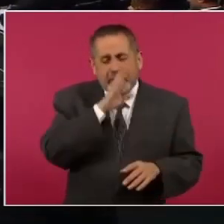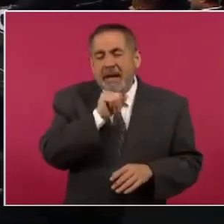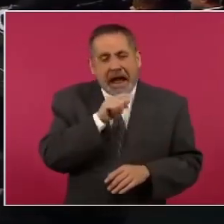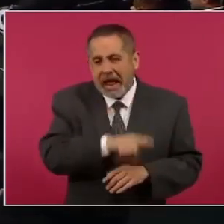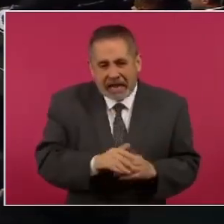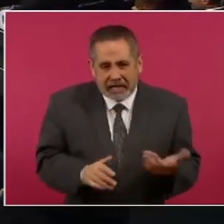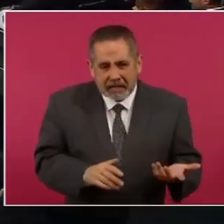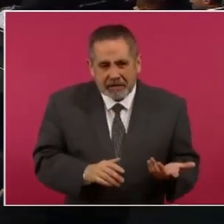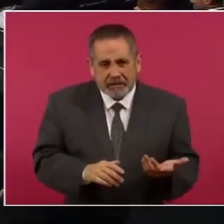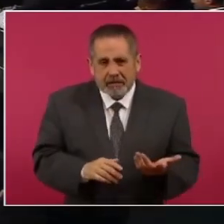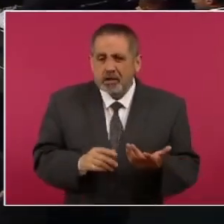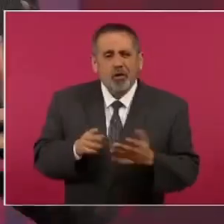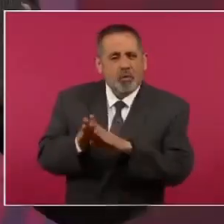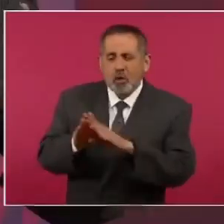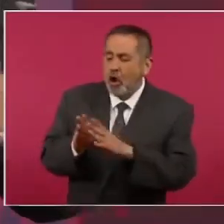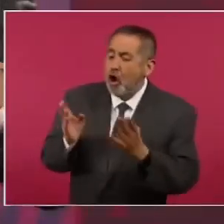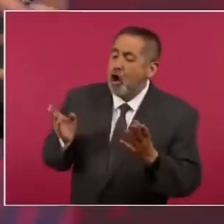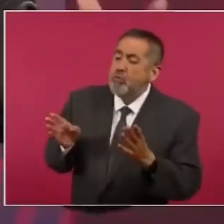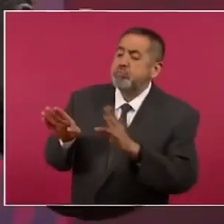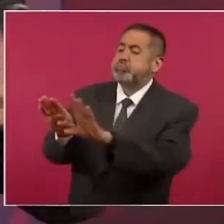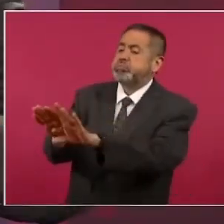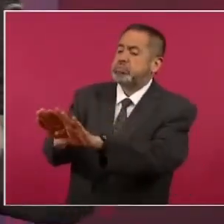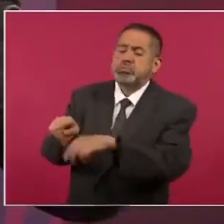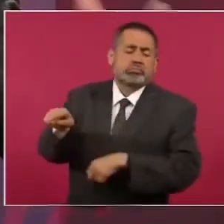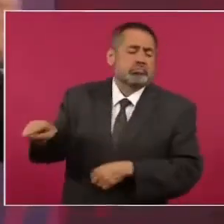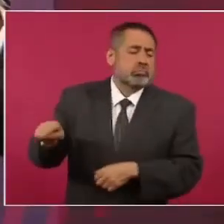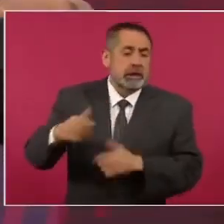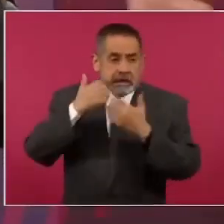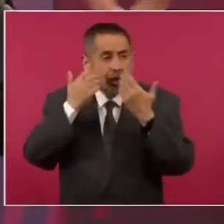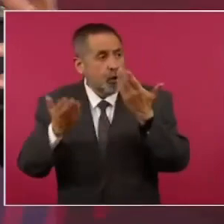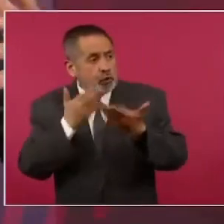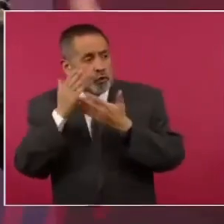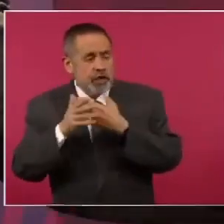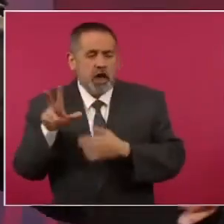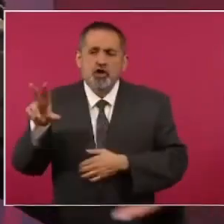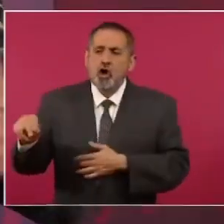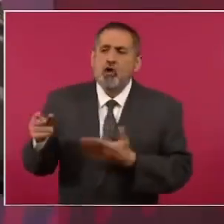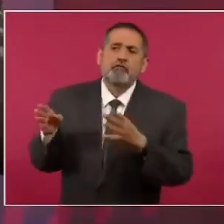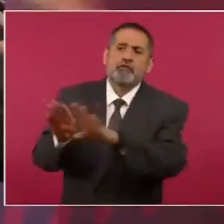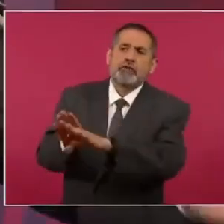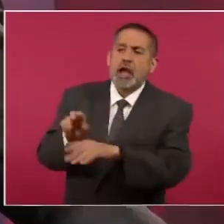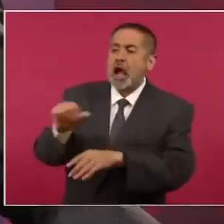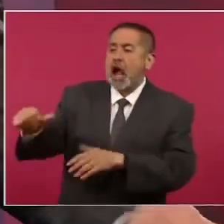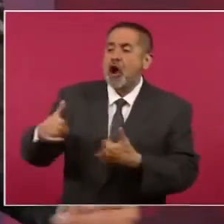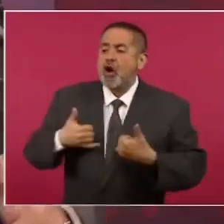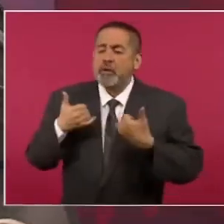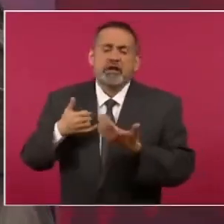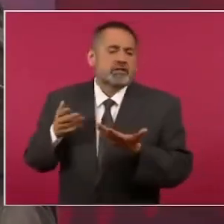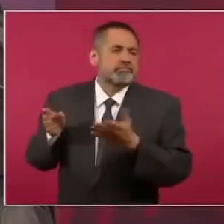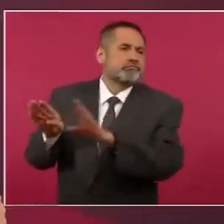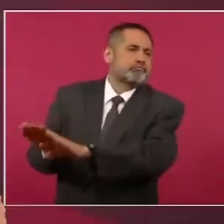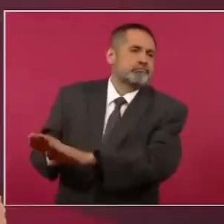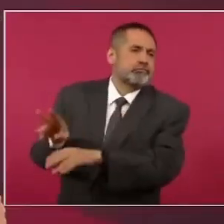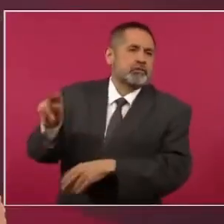de cerrar las puertas a los que querían estudiar y rechazar a los jóvenes, nos dejó sin médicos